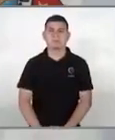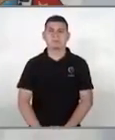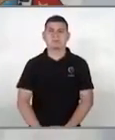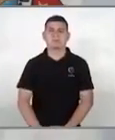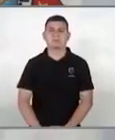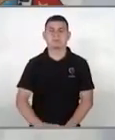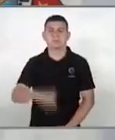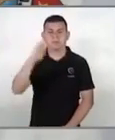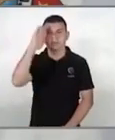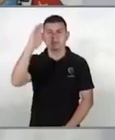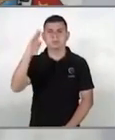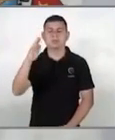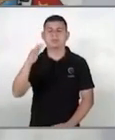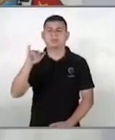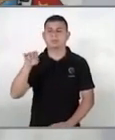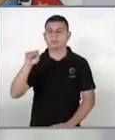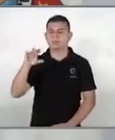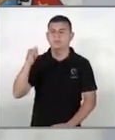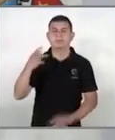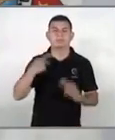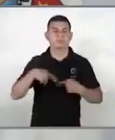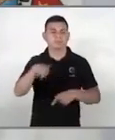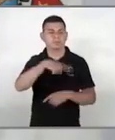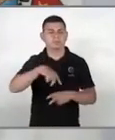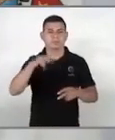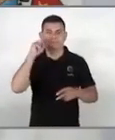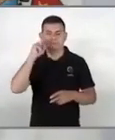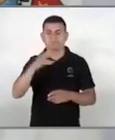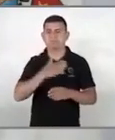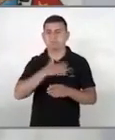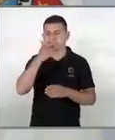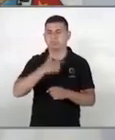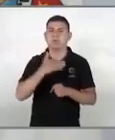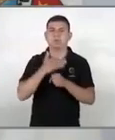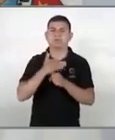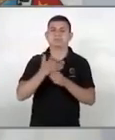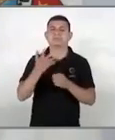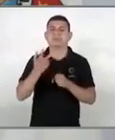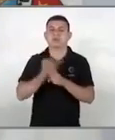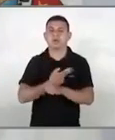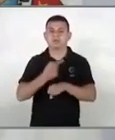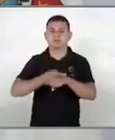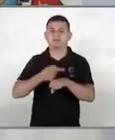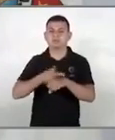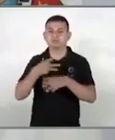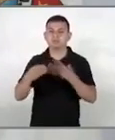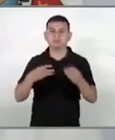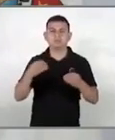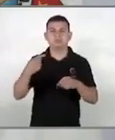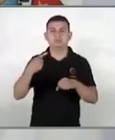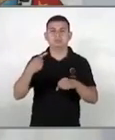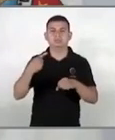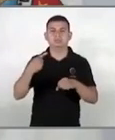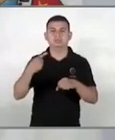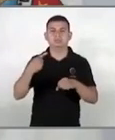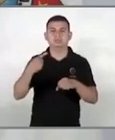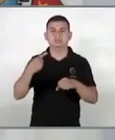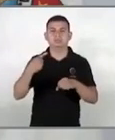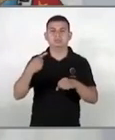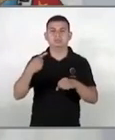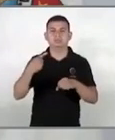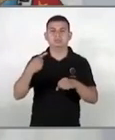Muy buenas noches, Jesús. Buenas noches a la audiencia. Me voy a permitir presentar el panorama epidemiológico de enfermedad respiratoria